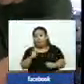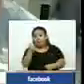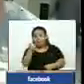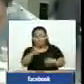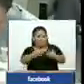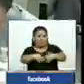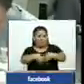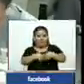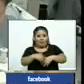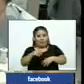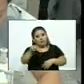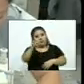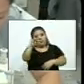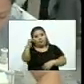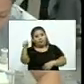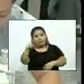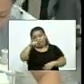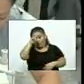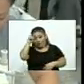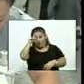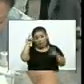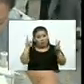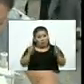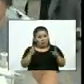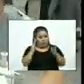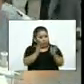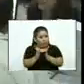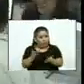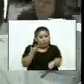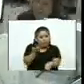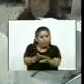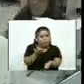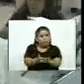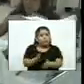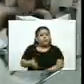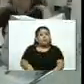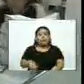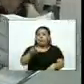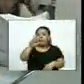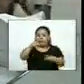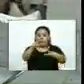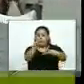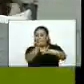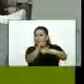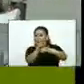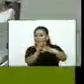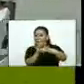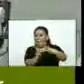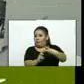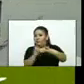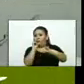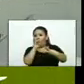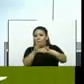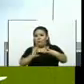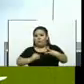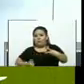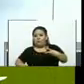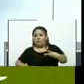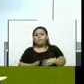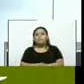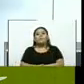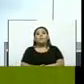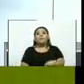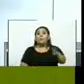de la Organización Internacional del Trabajo prepara una propuesta con tres grandes lineamientos señalados por el gobierno.